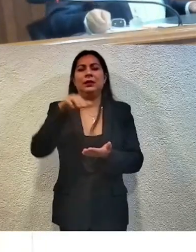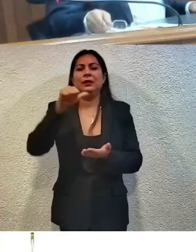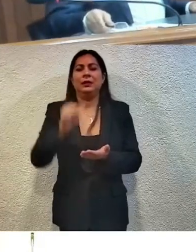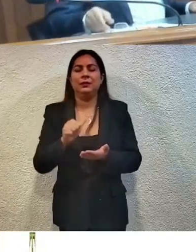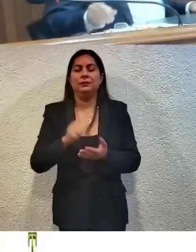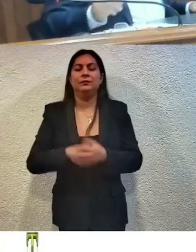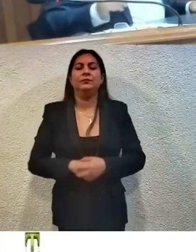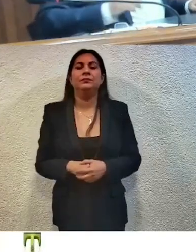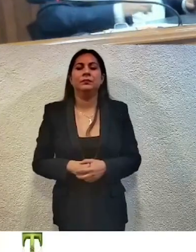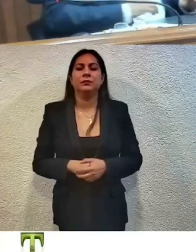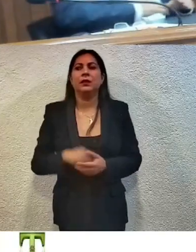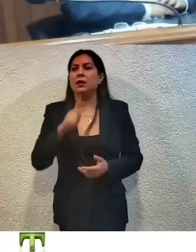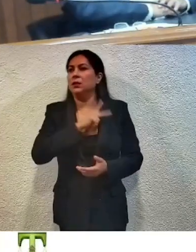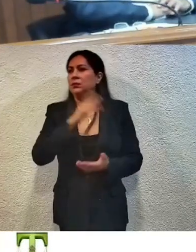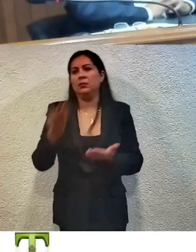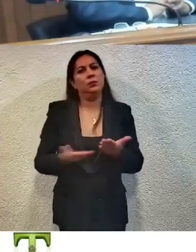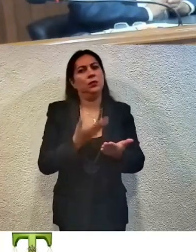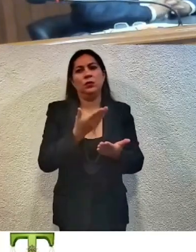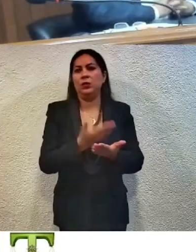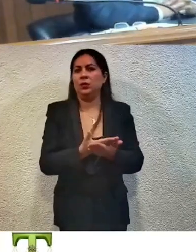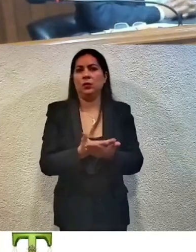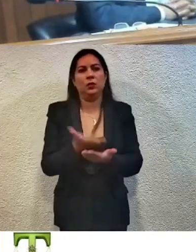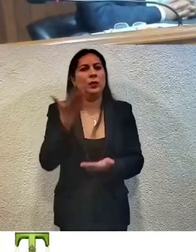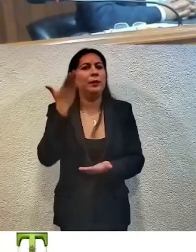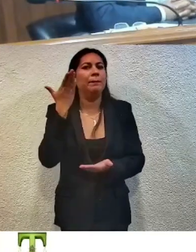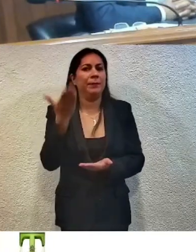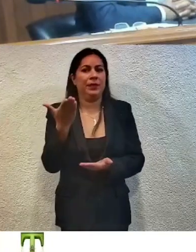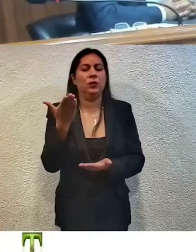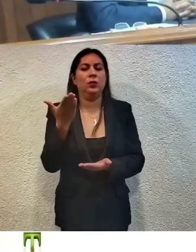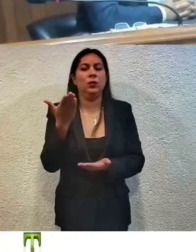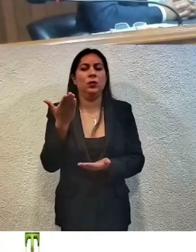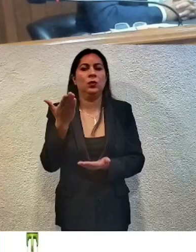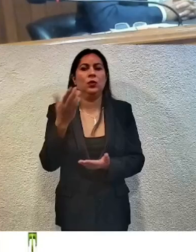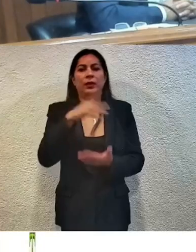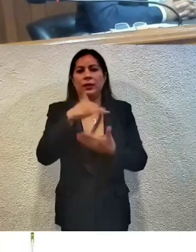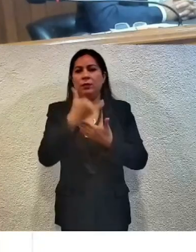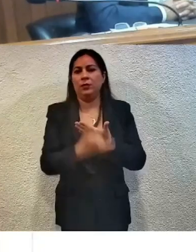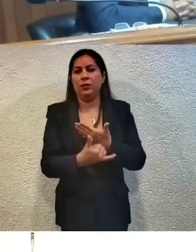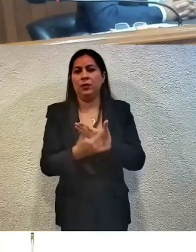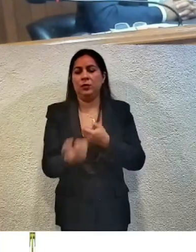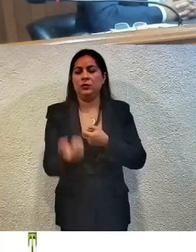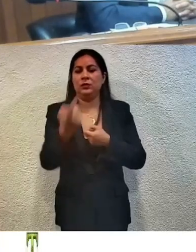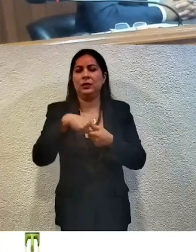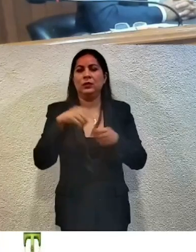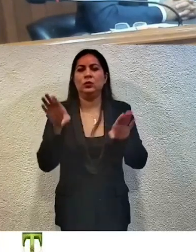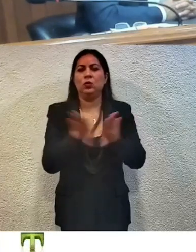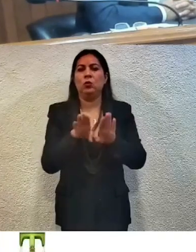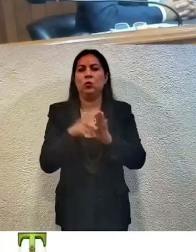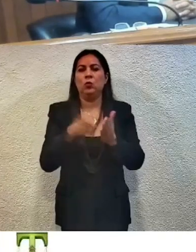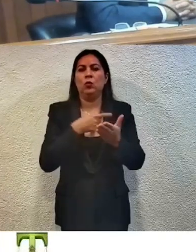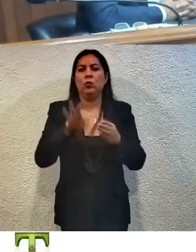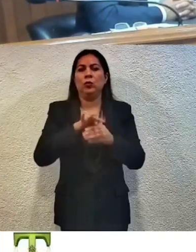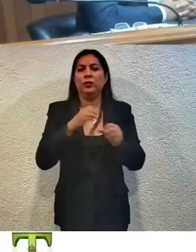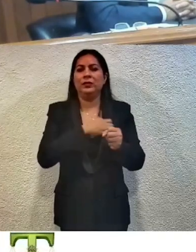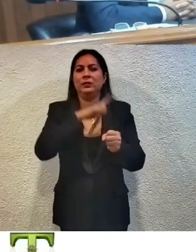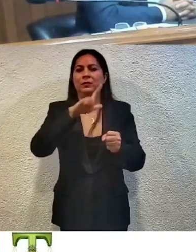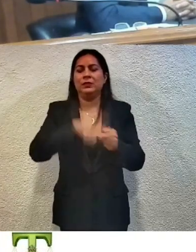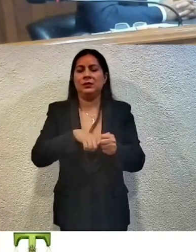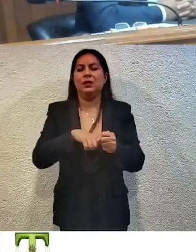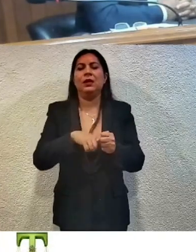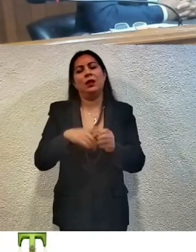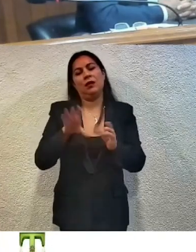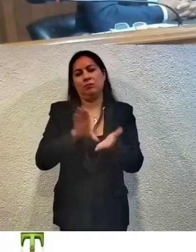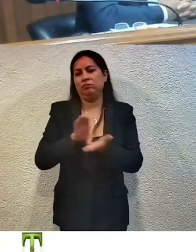Brito. Es mi proyecto y solicito que el proyecto se anexe como voto particular al expediente